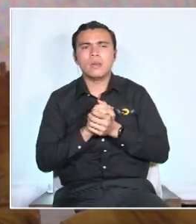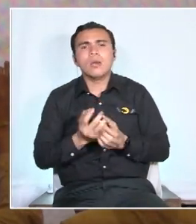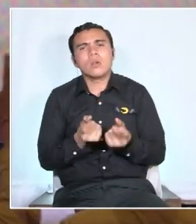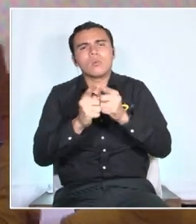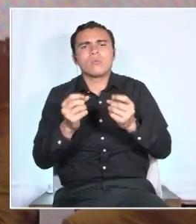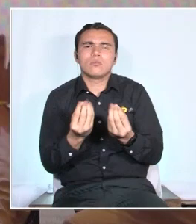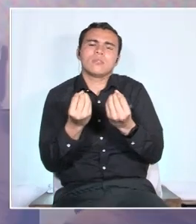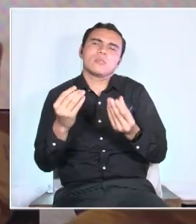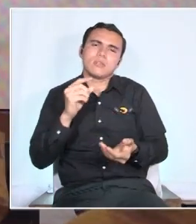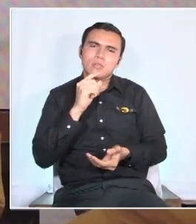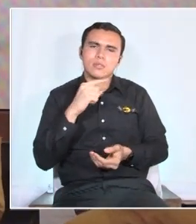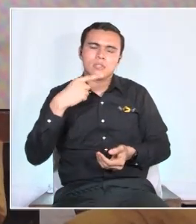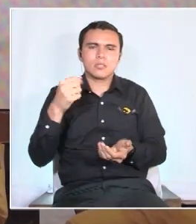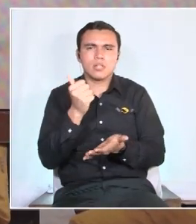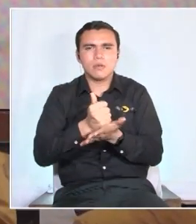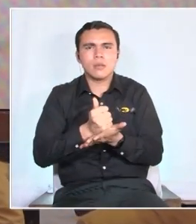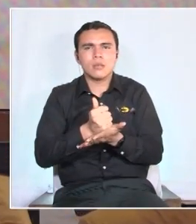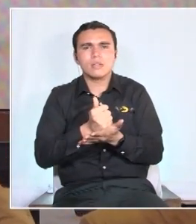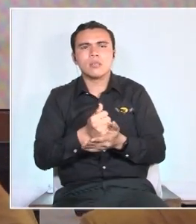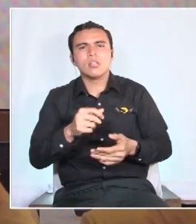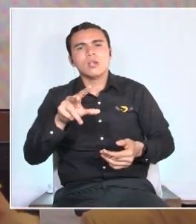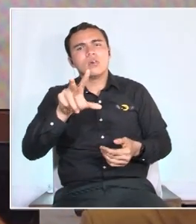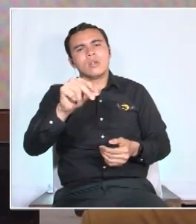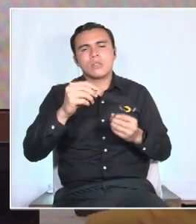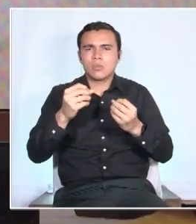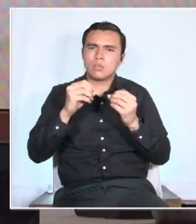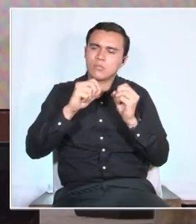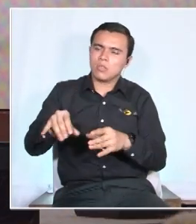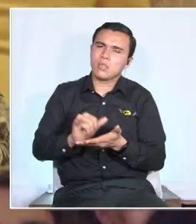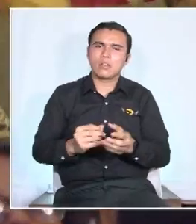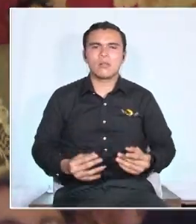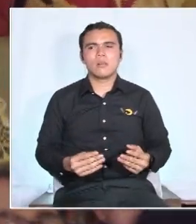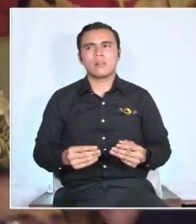¿Cuántos dicen amén? Dile al que está a tu lado: no dejes que el fuego se apague.